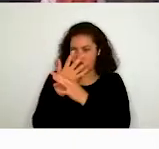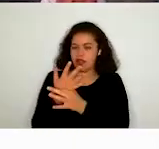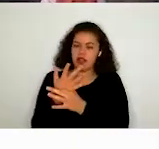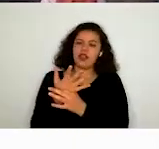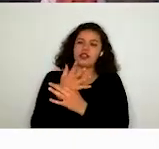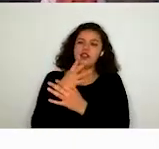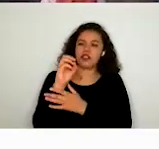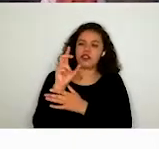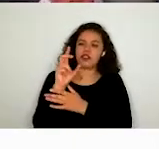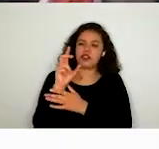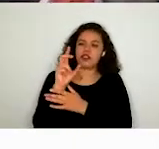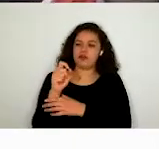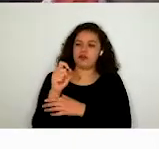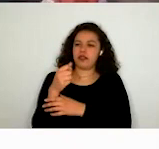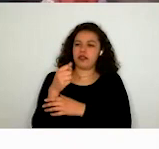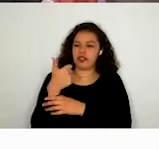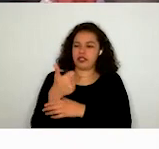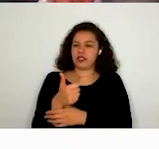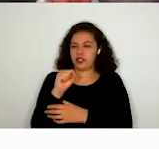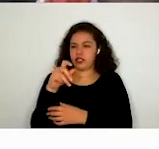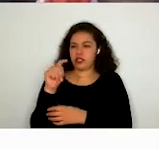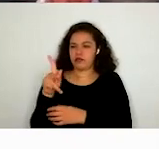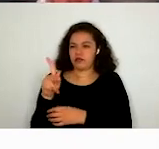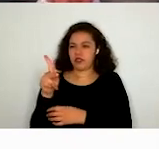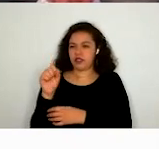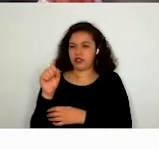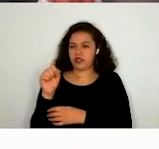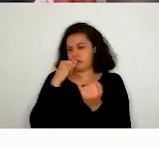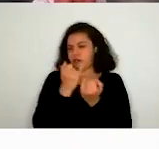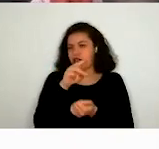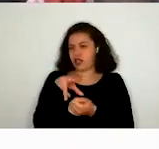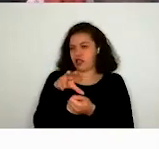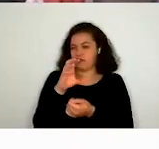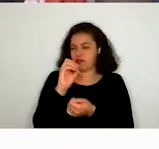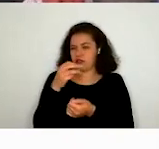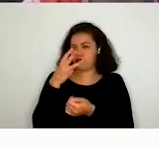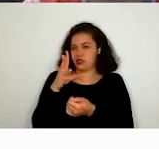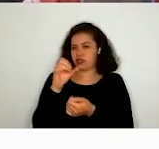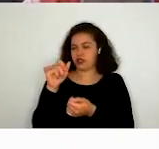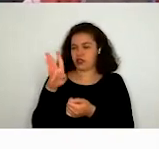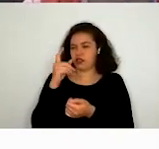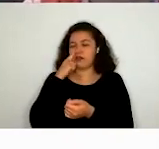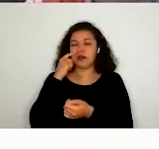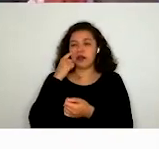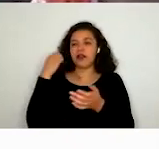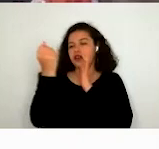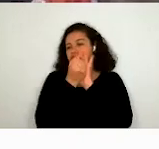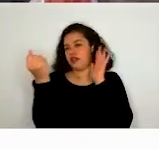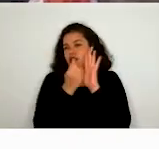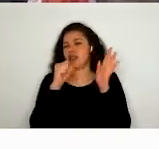026 STPS y la NOM 003 SEGOV, que cuenten con el sello o fleje de garantía sin violar,